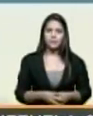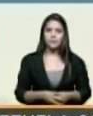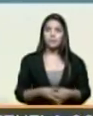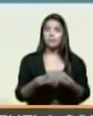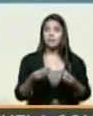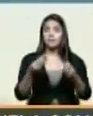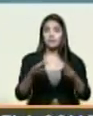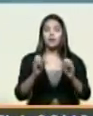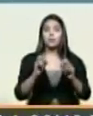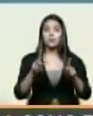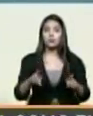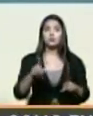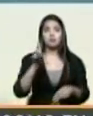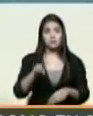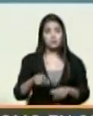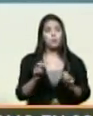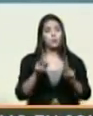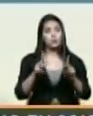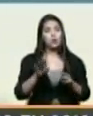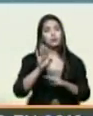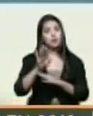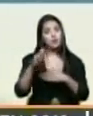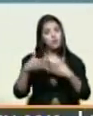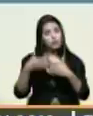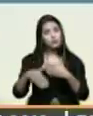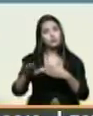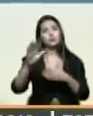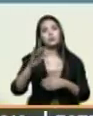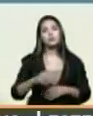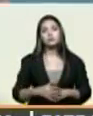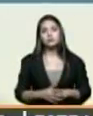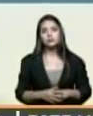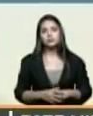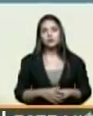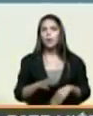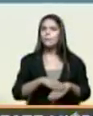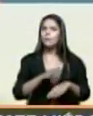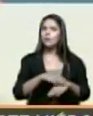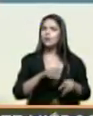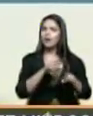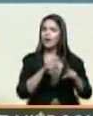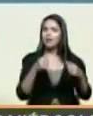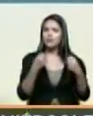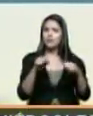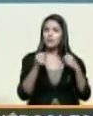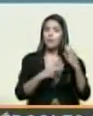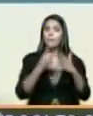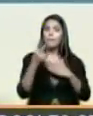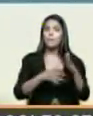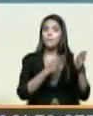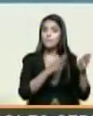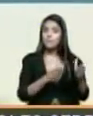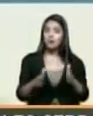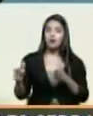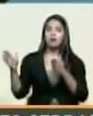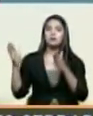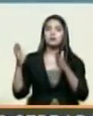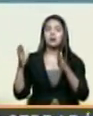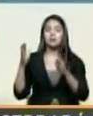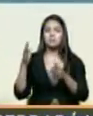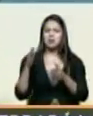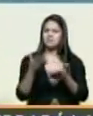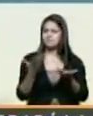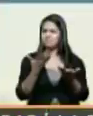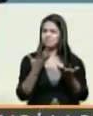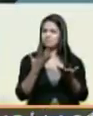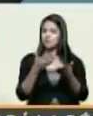darles posibilidades también de futuro, porque ellos están ejecutando un plan para justificar